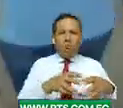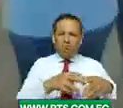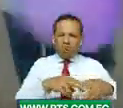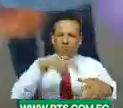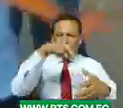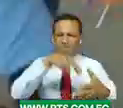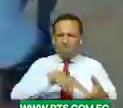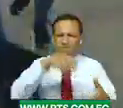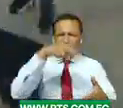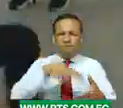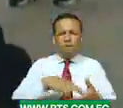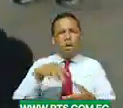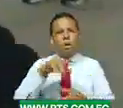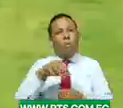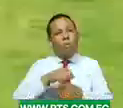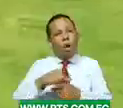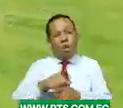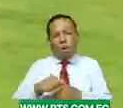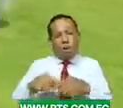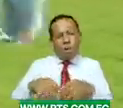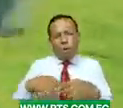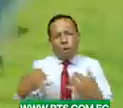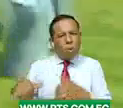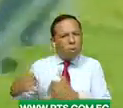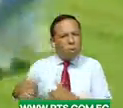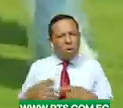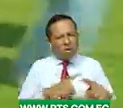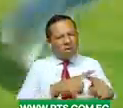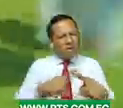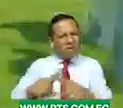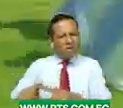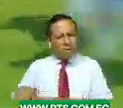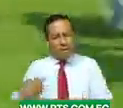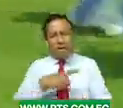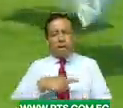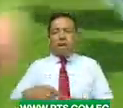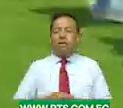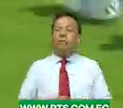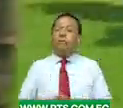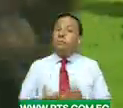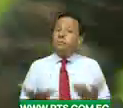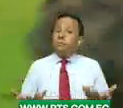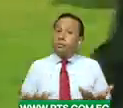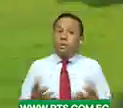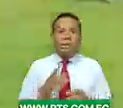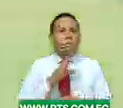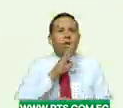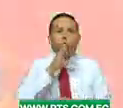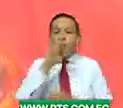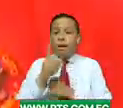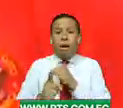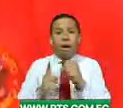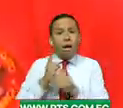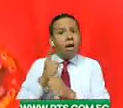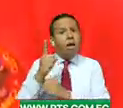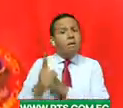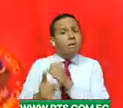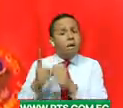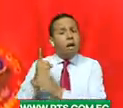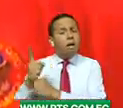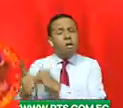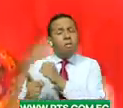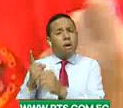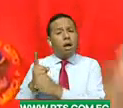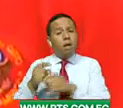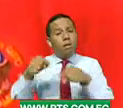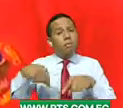la carrera de ensacados y otras atracciones para ellos. Es una campaña anual que se hace en el mes de diciembre